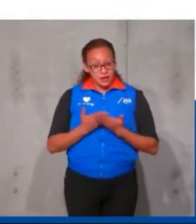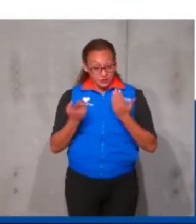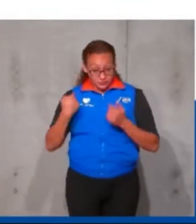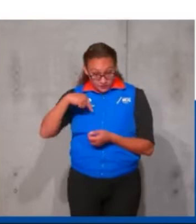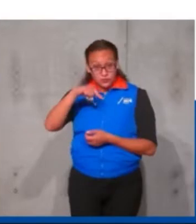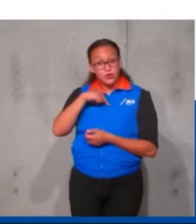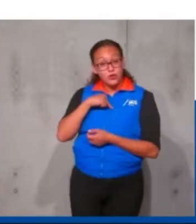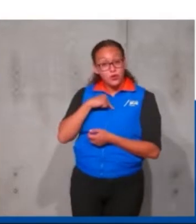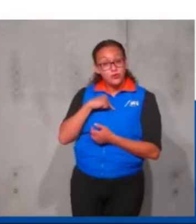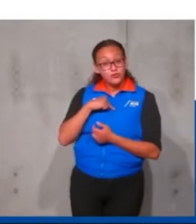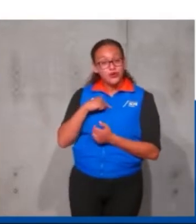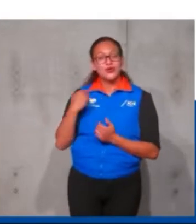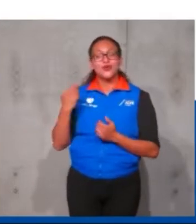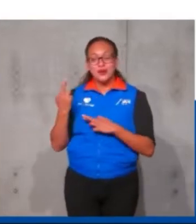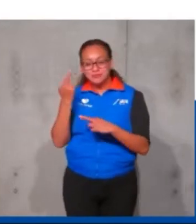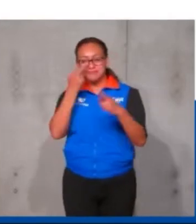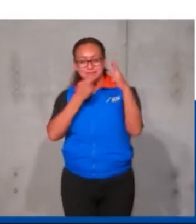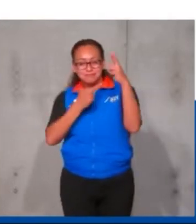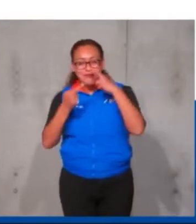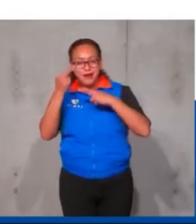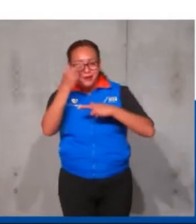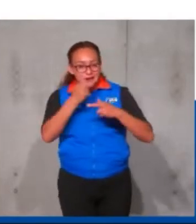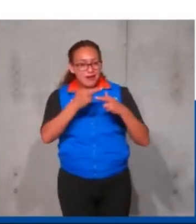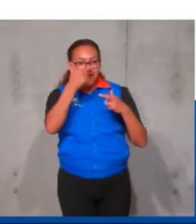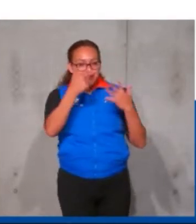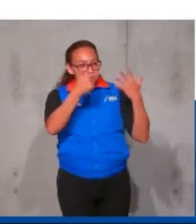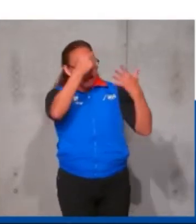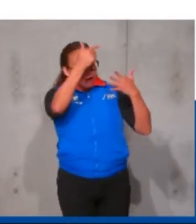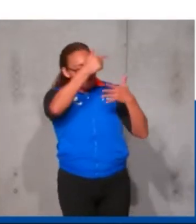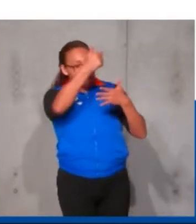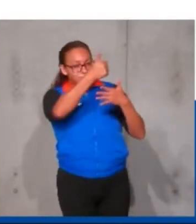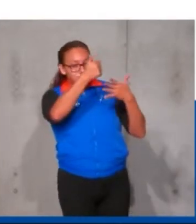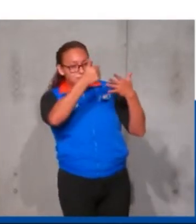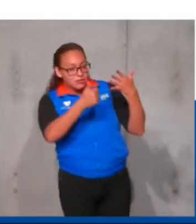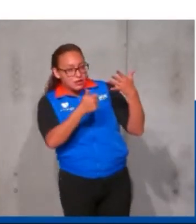Entonces, nosotros vamos a ver en esta parte